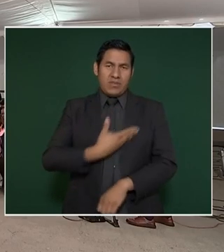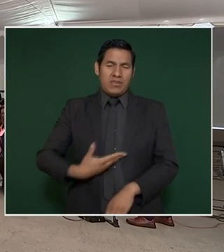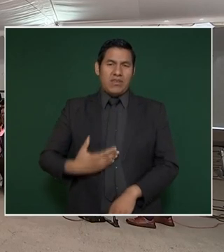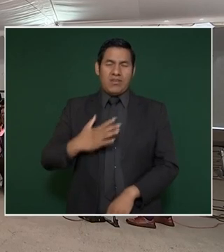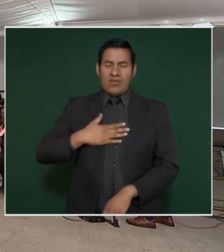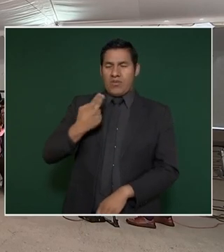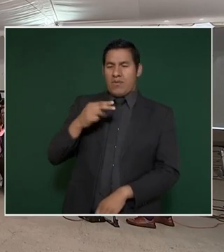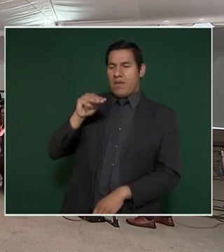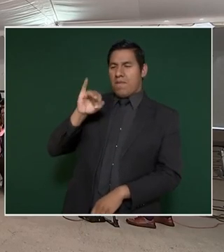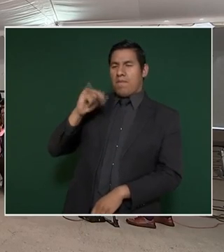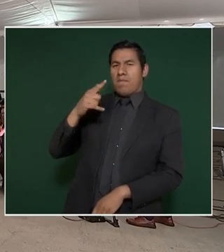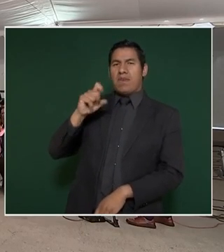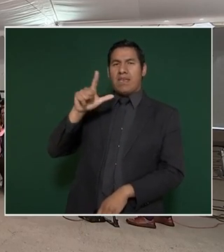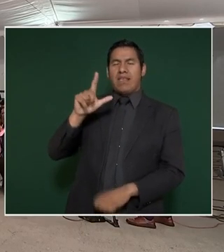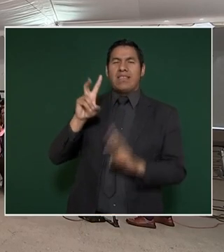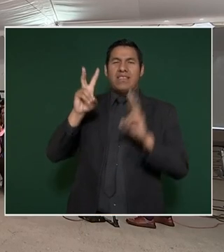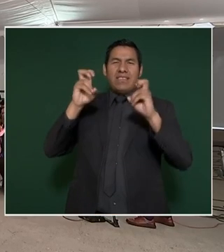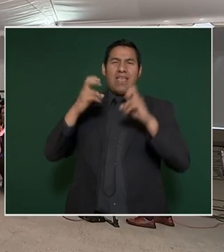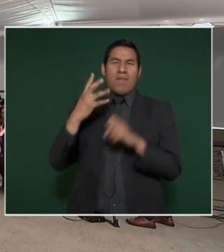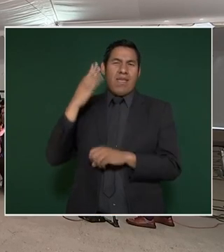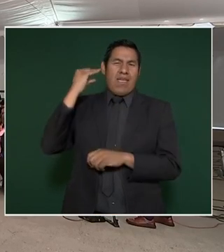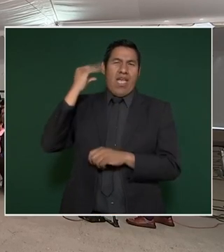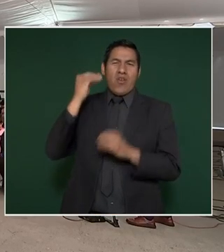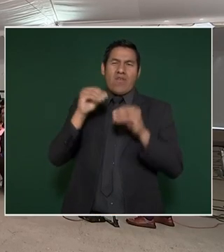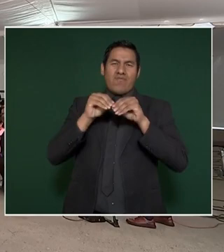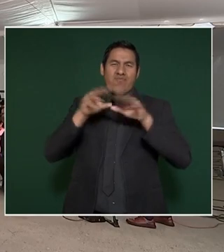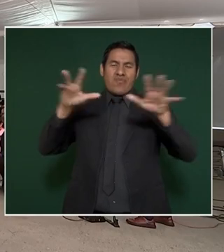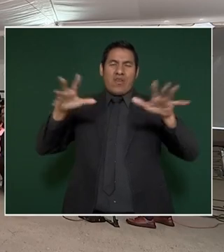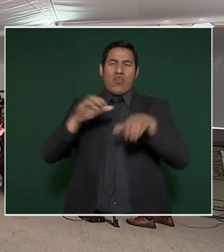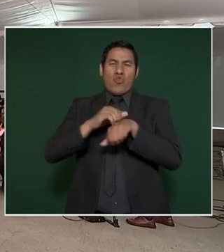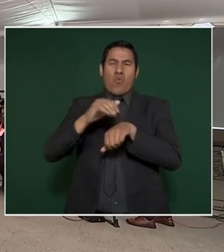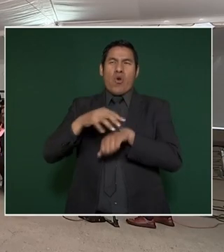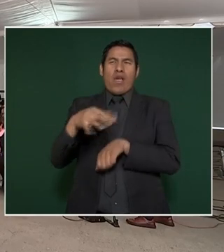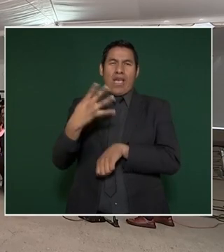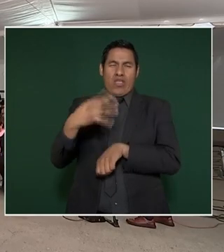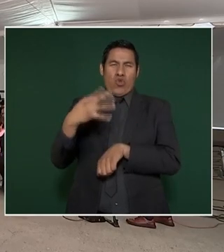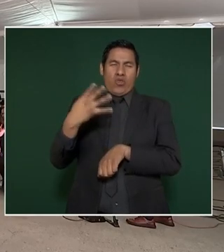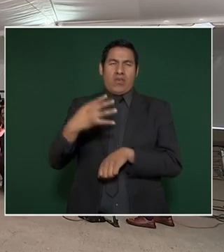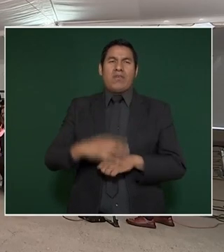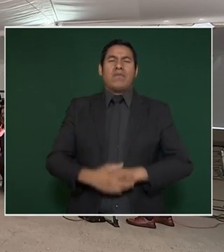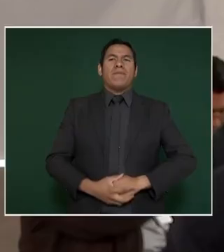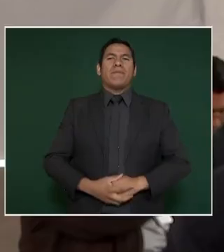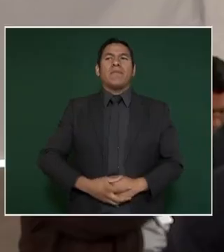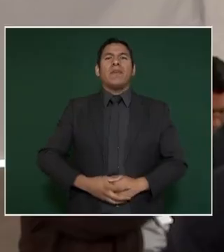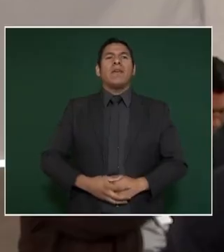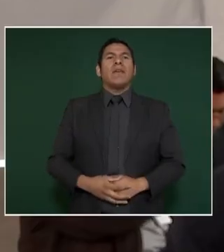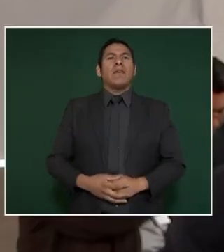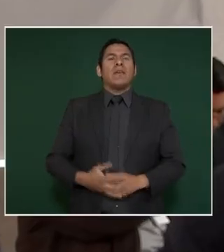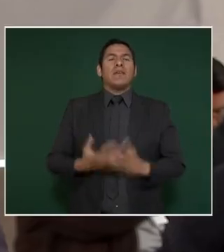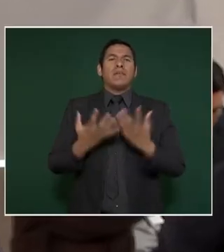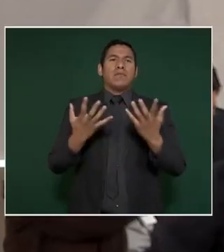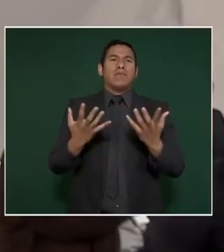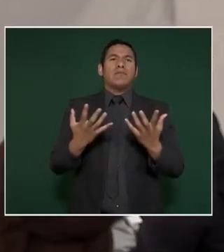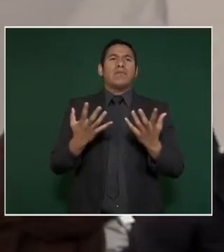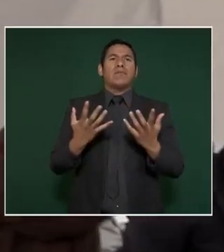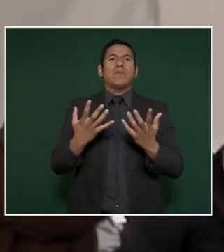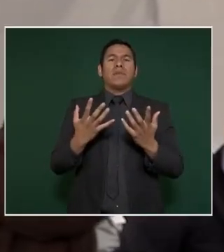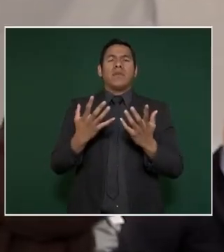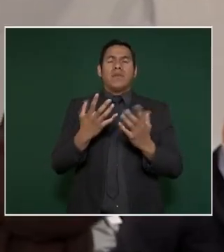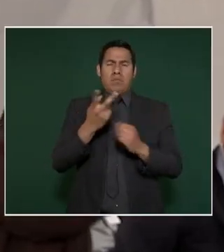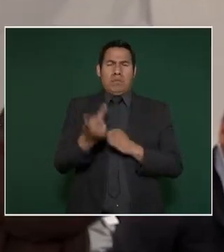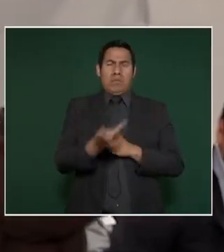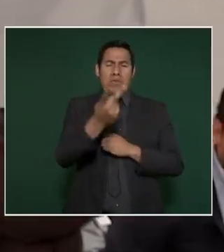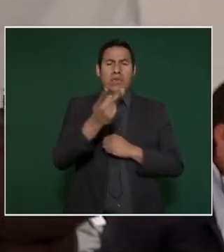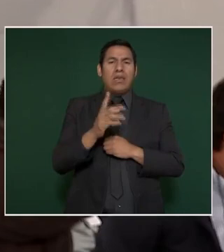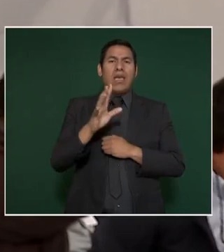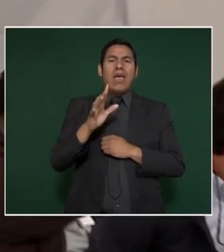arzate del sistema Público de radiodifusión del estado mexicano Canal 14 preguntarle presidente el día el día